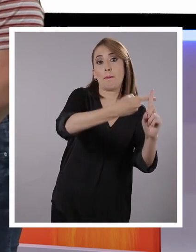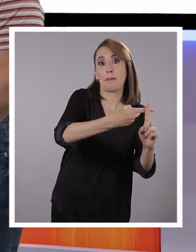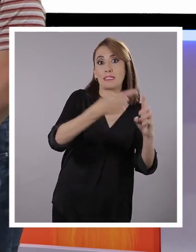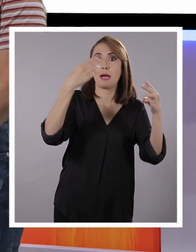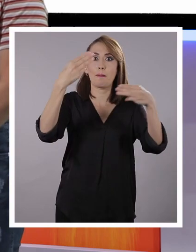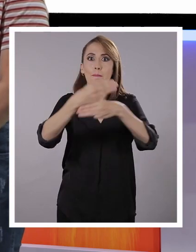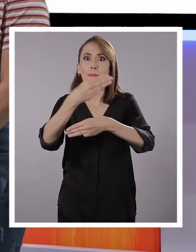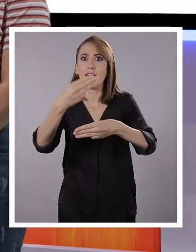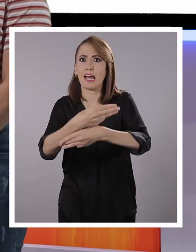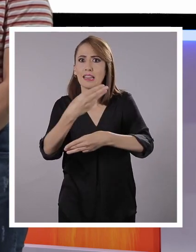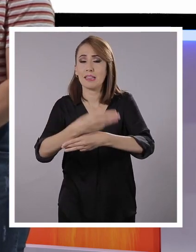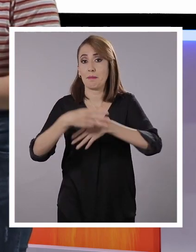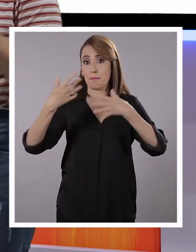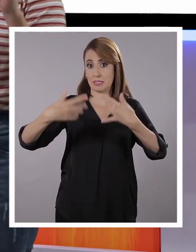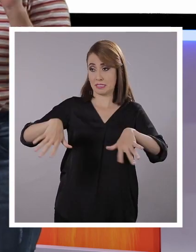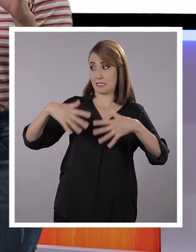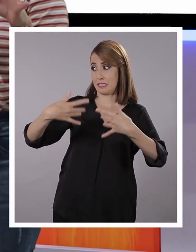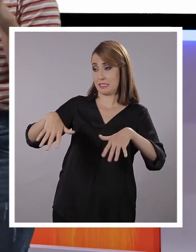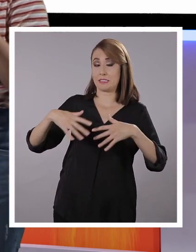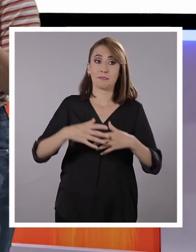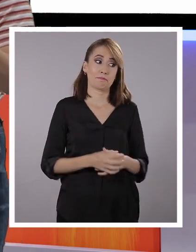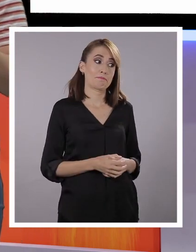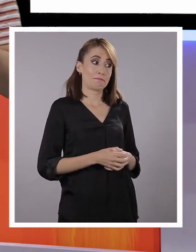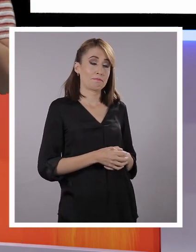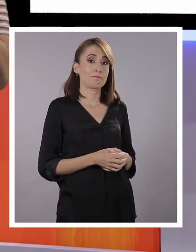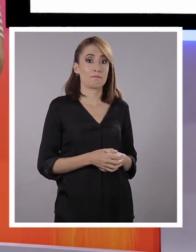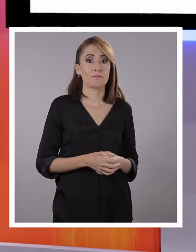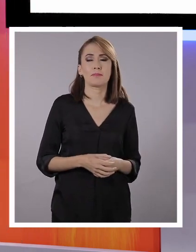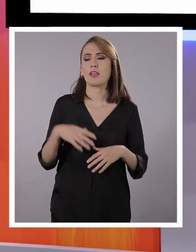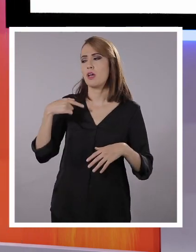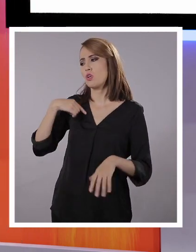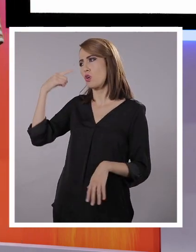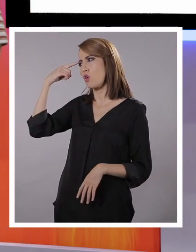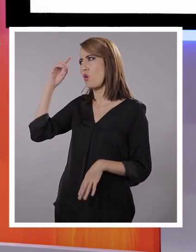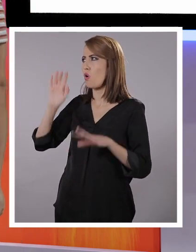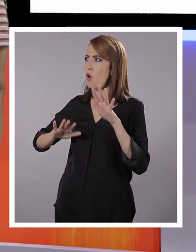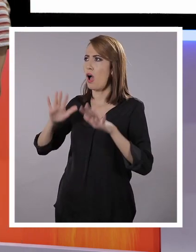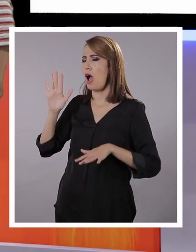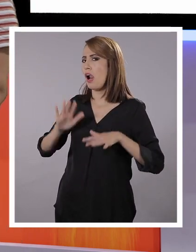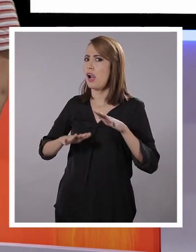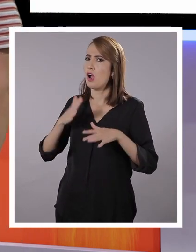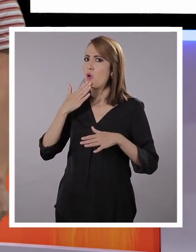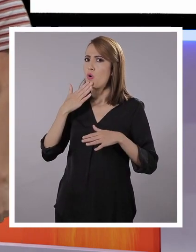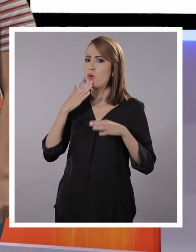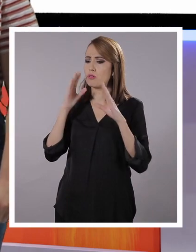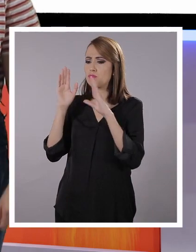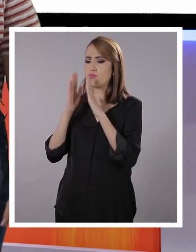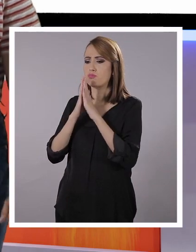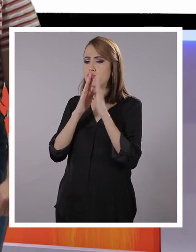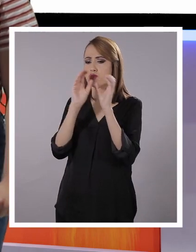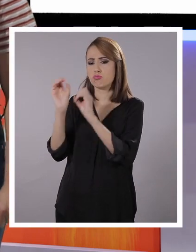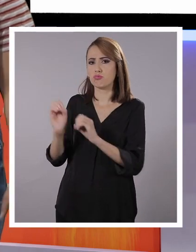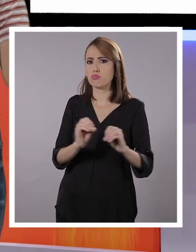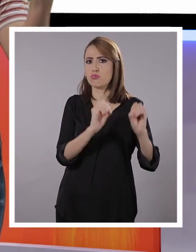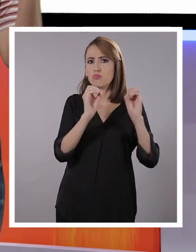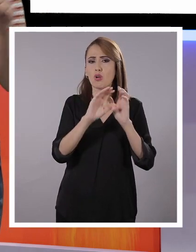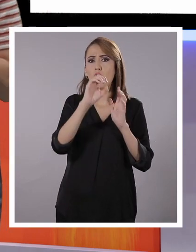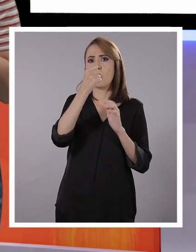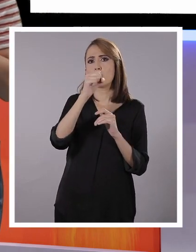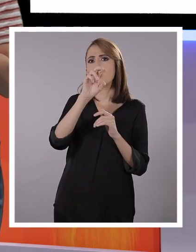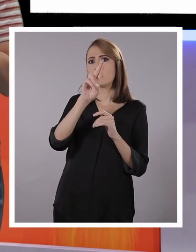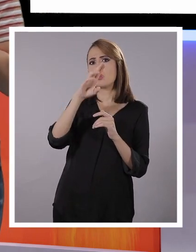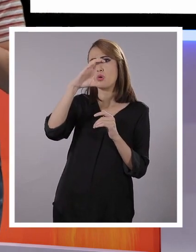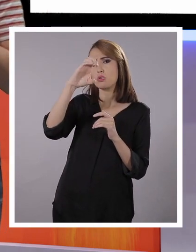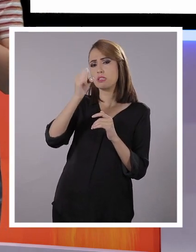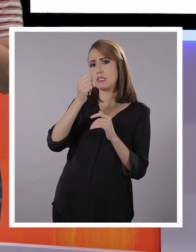matemáticas. Yo he escuchado cosas sobre las sucesiones y datos muy interesantes que hay en la naturaleza. Y eso